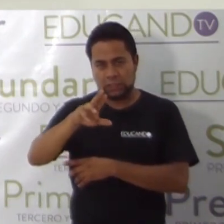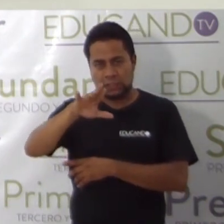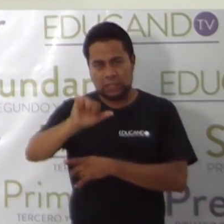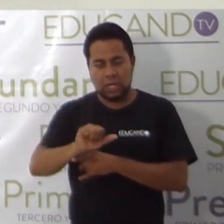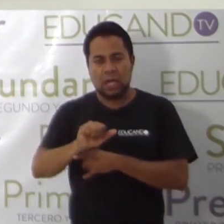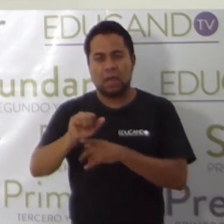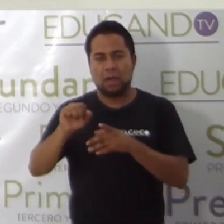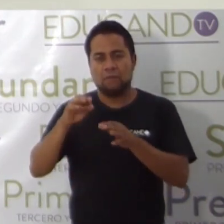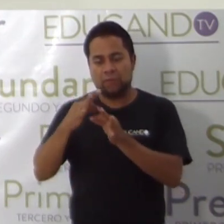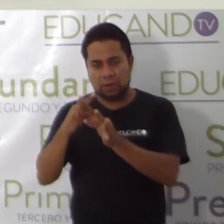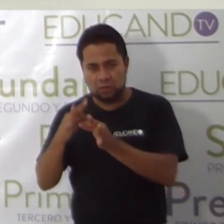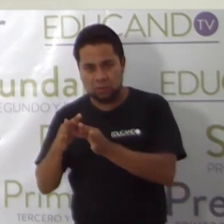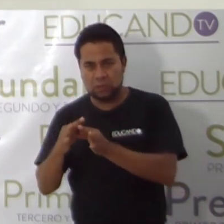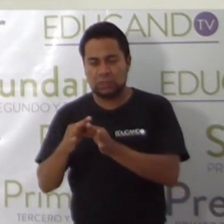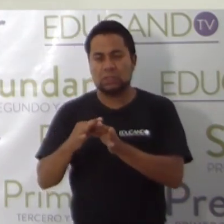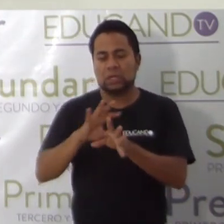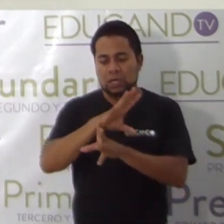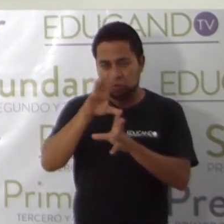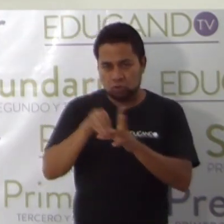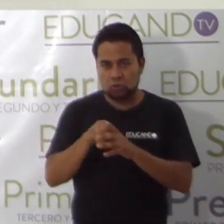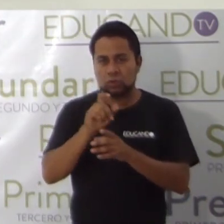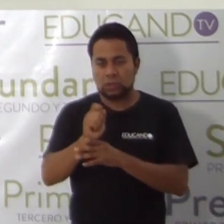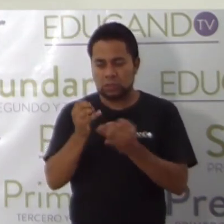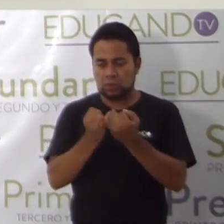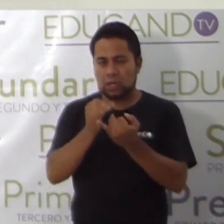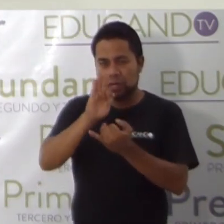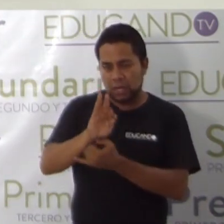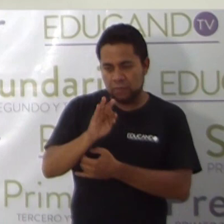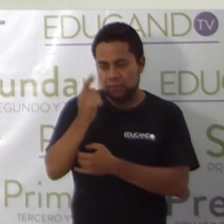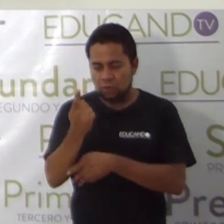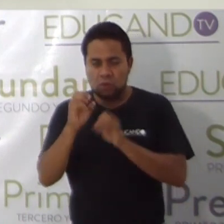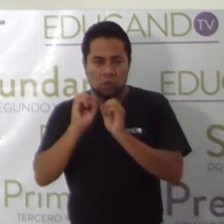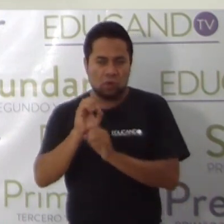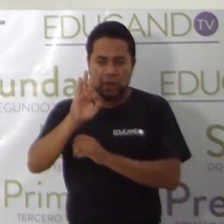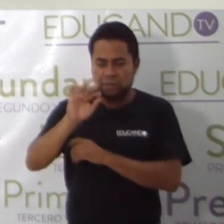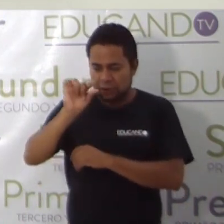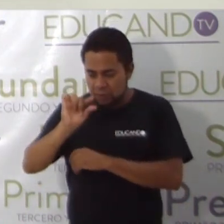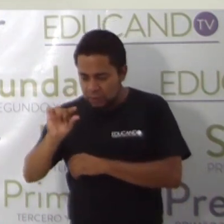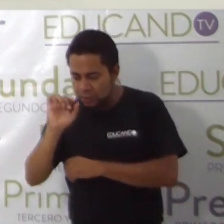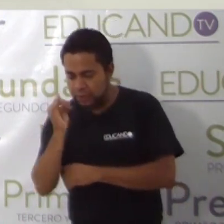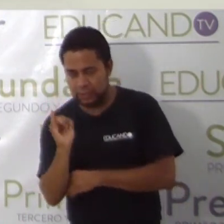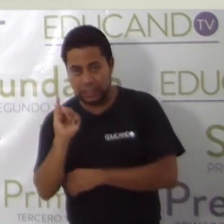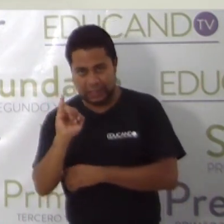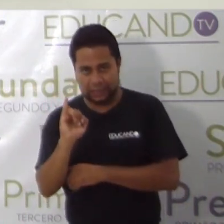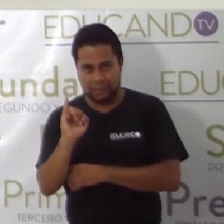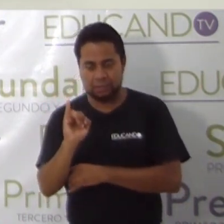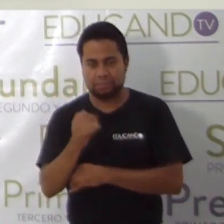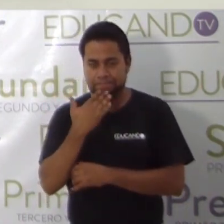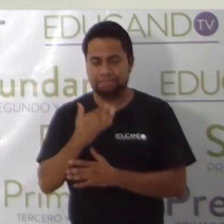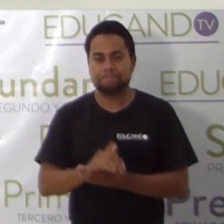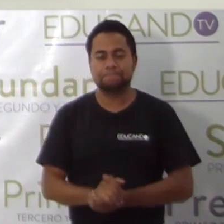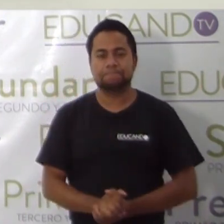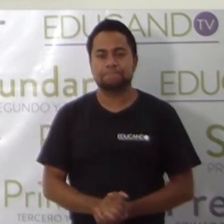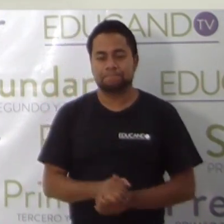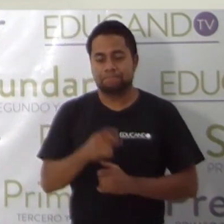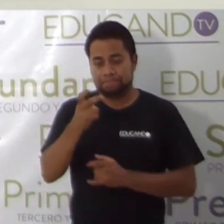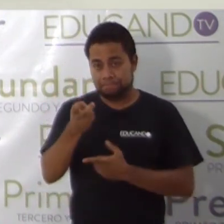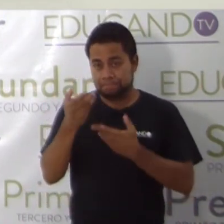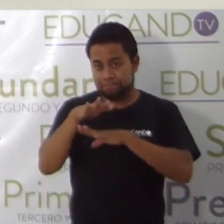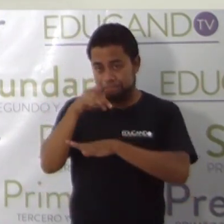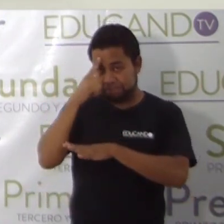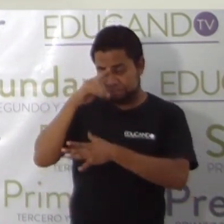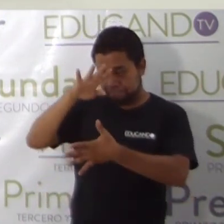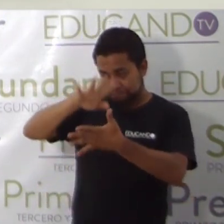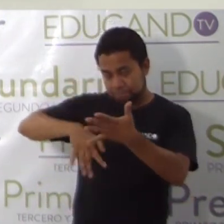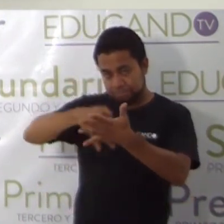representada como F1 o como F subíndice I. Bueno, ahora vamos a ver, esto es con respecto a las tablas